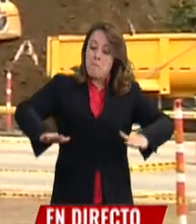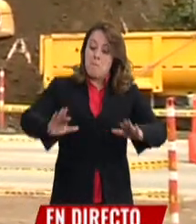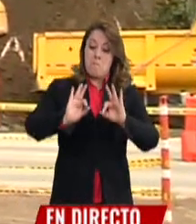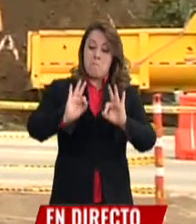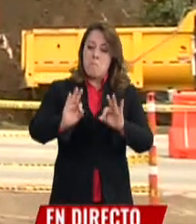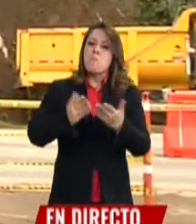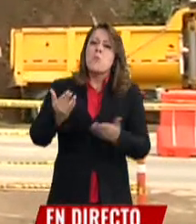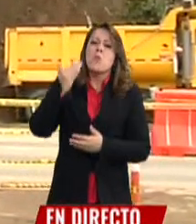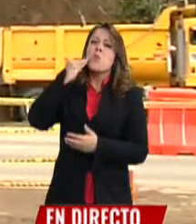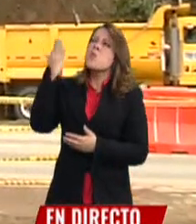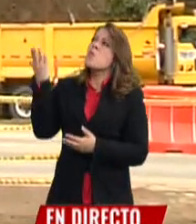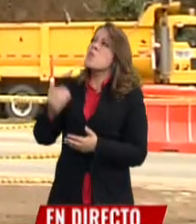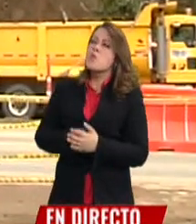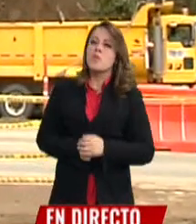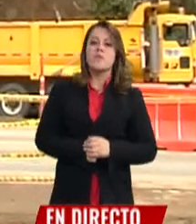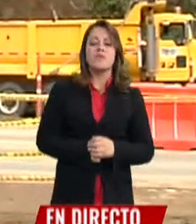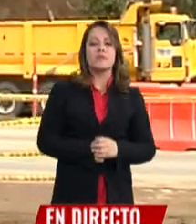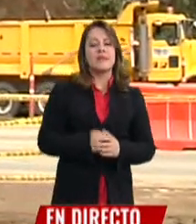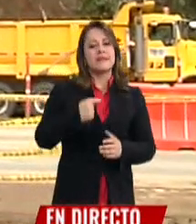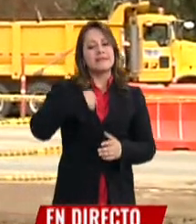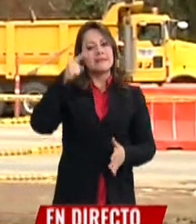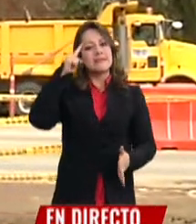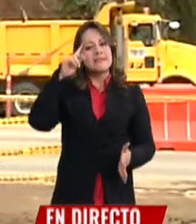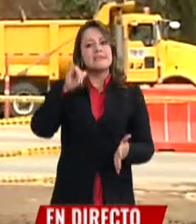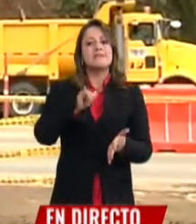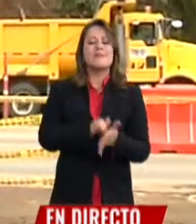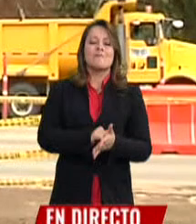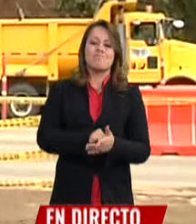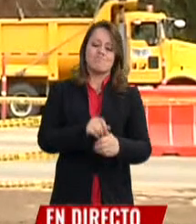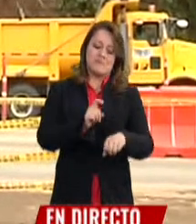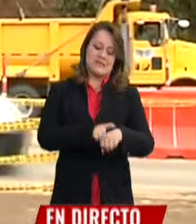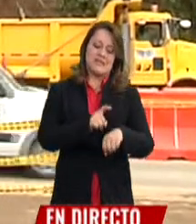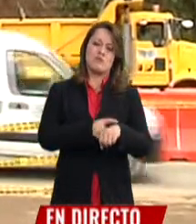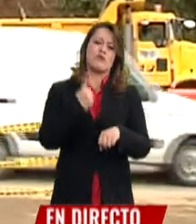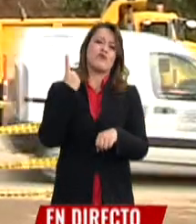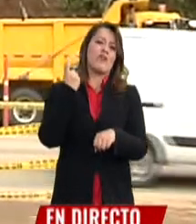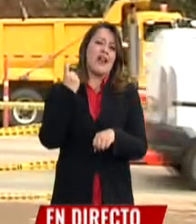tierra que permanecen allí? Pues yo creo que todavía es